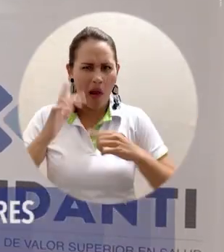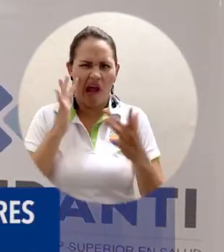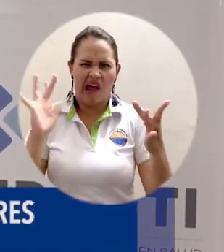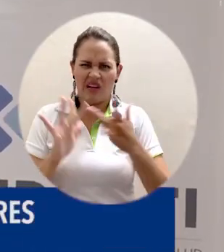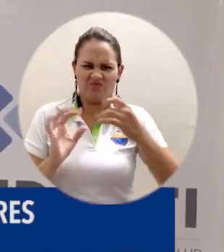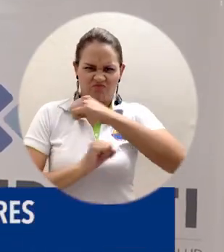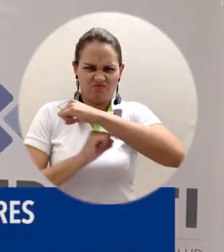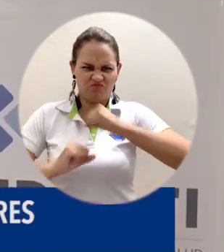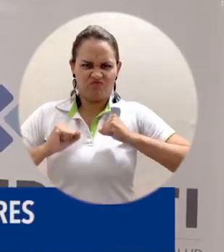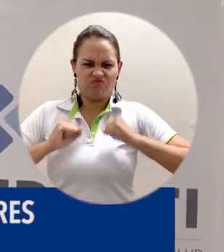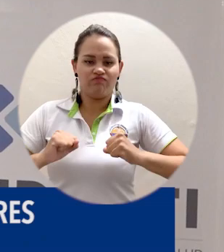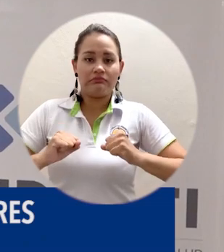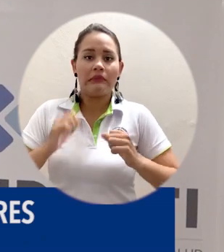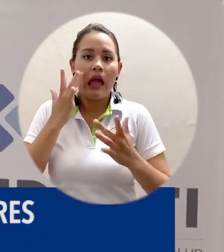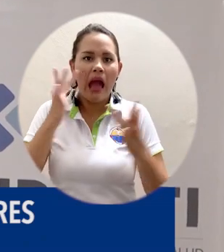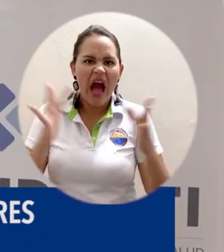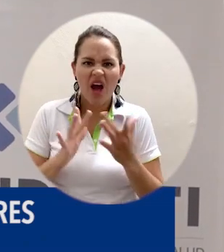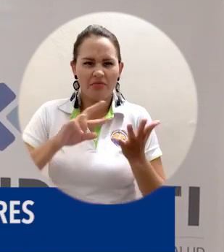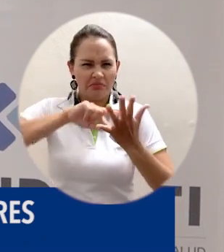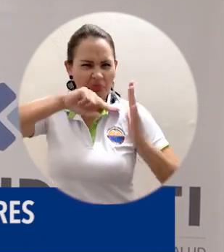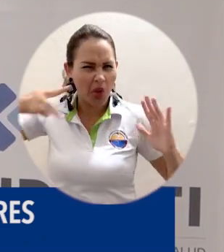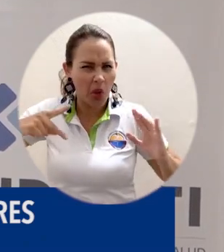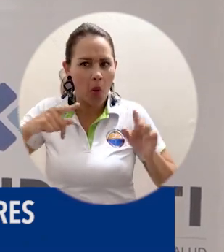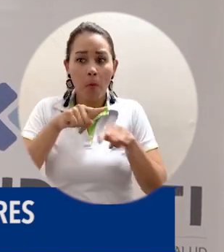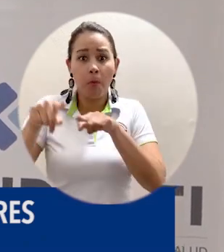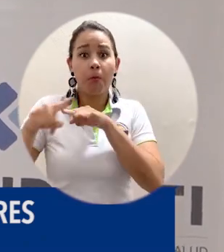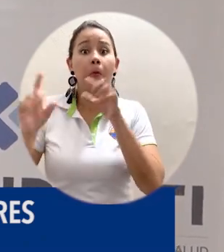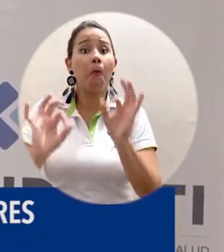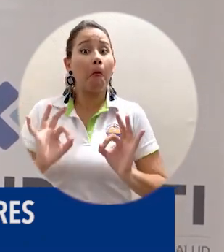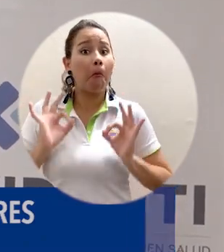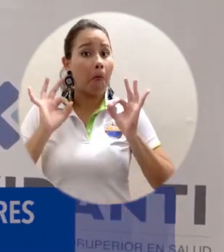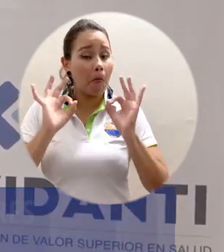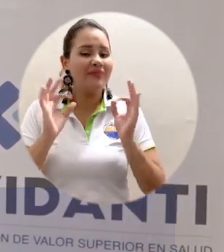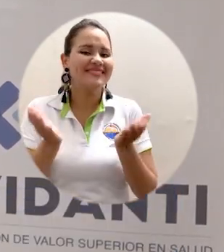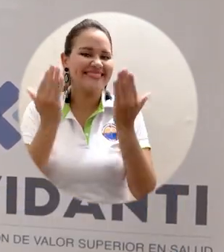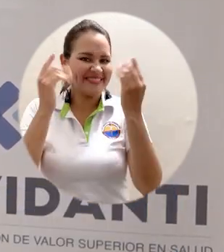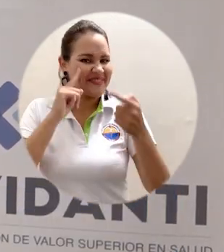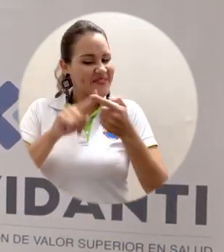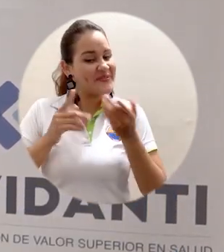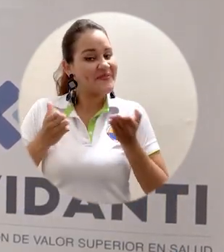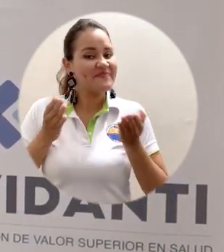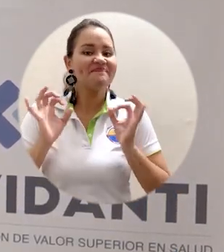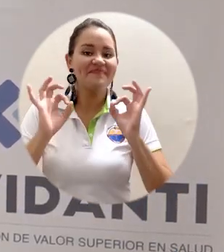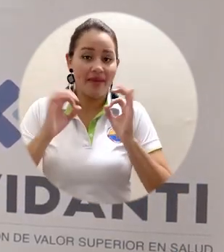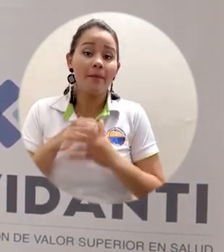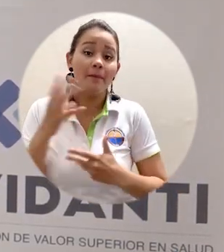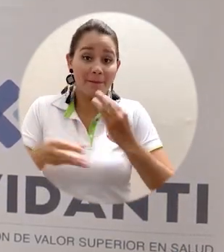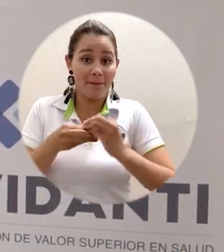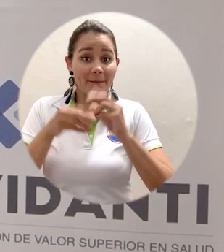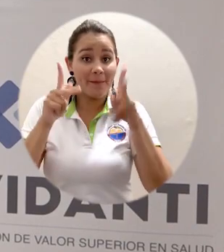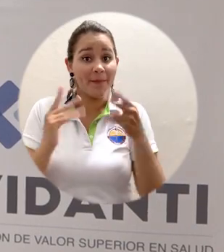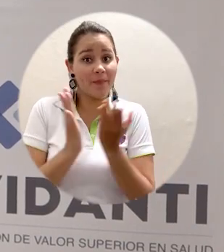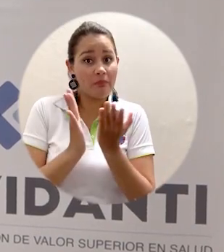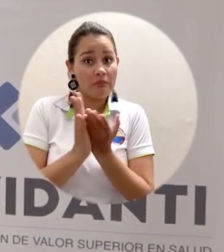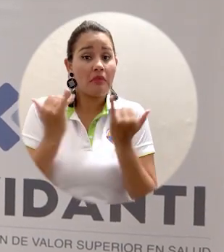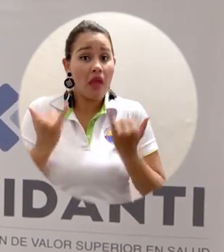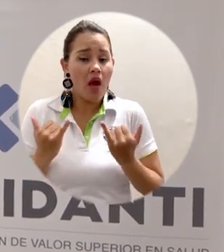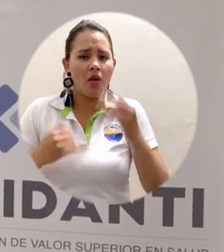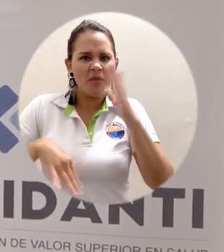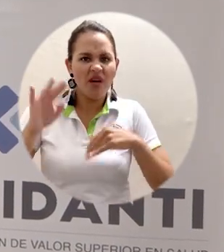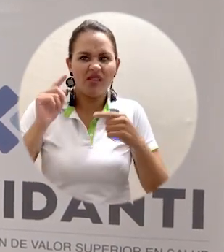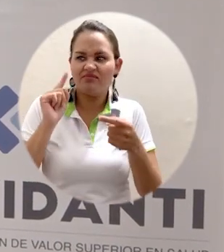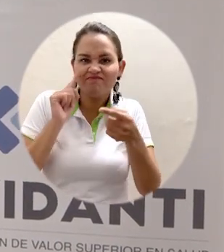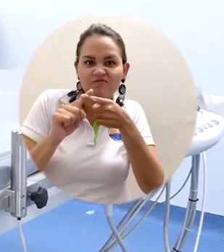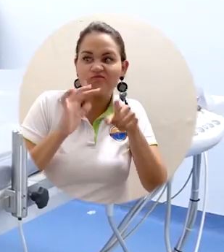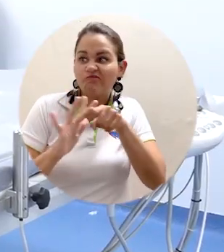que va a permitir a la comunidad samaria tener sistemas de salud de buena calidad, de buen servicio, y que nuestros estudiantes desde pregrado se